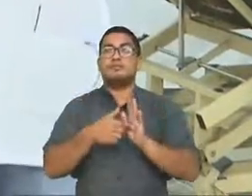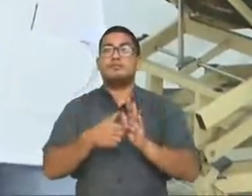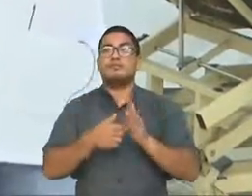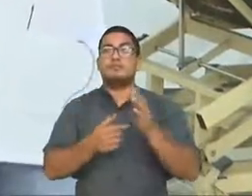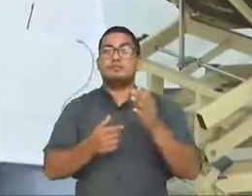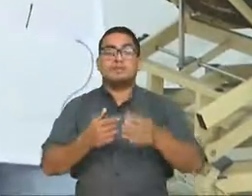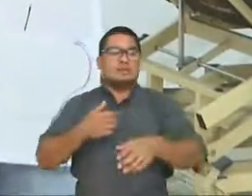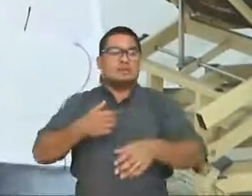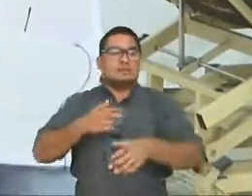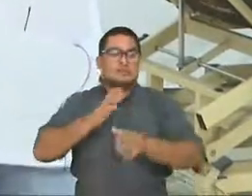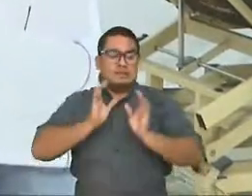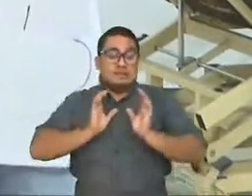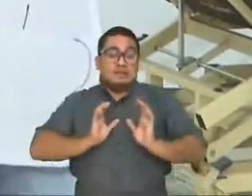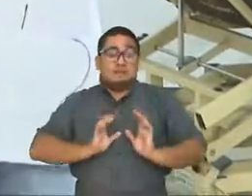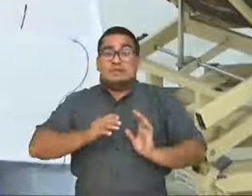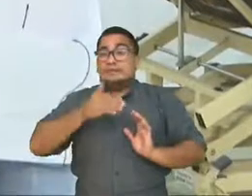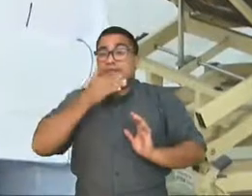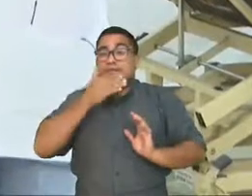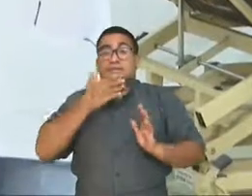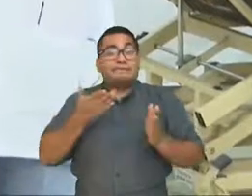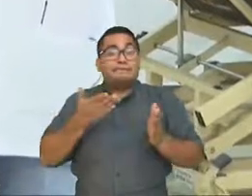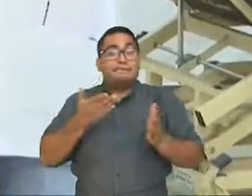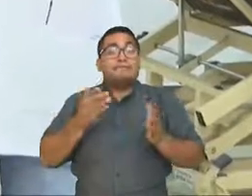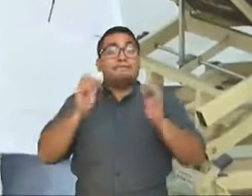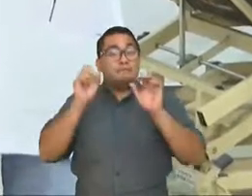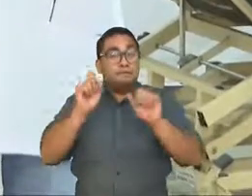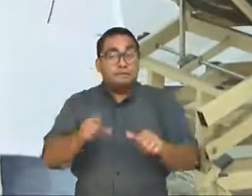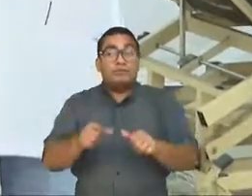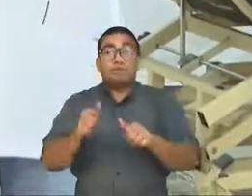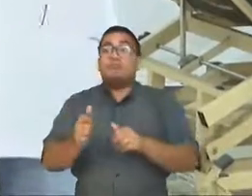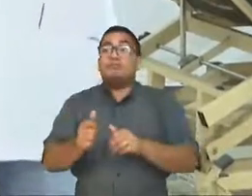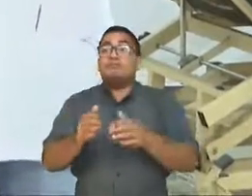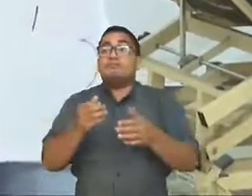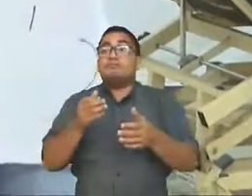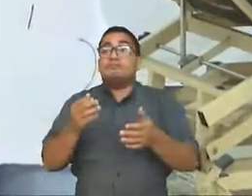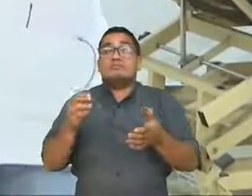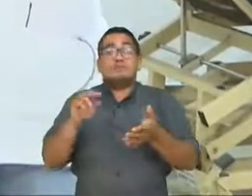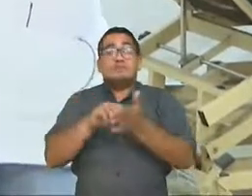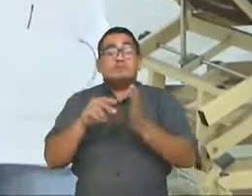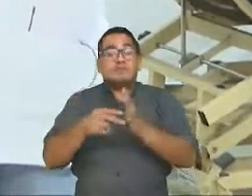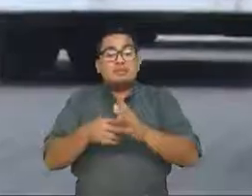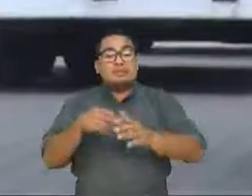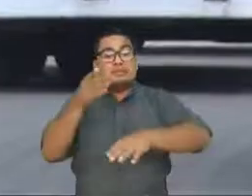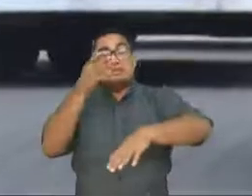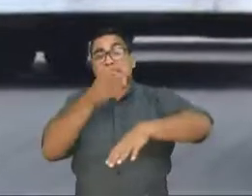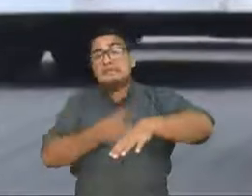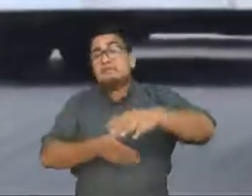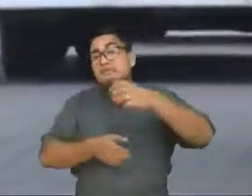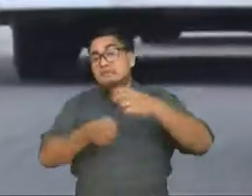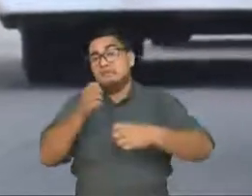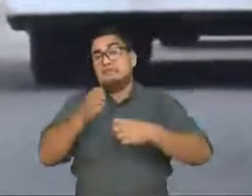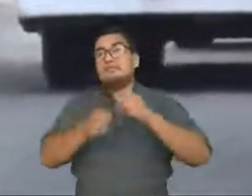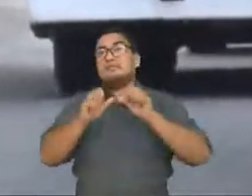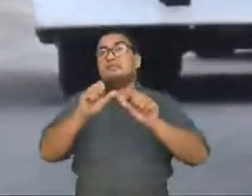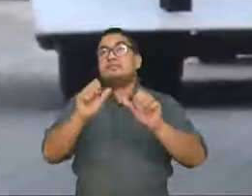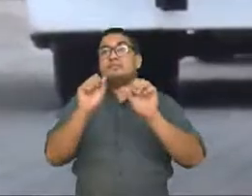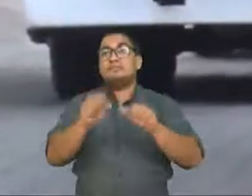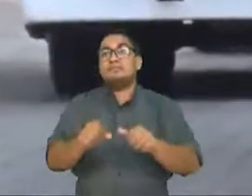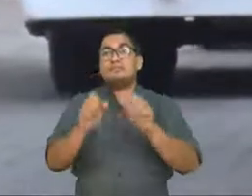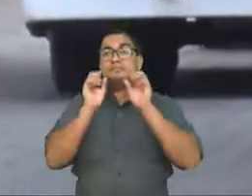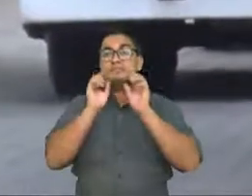golpe y ya se nos curó al día siguiente, sino que esto es para toda la vida, que vamos a quedar con un daño. También un llamado a los